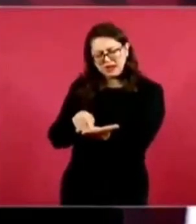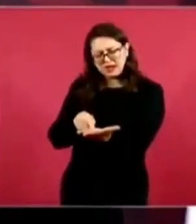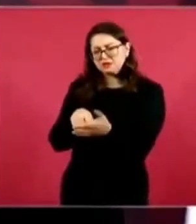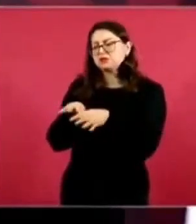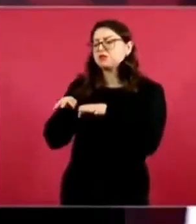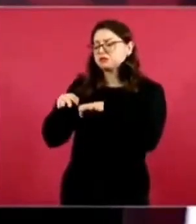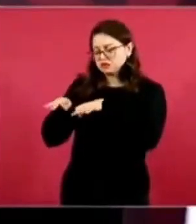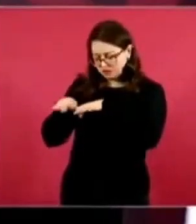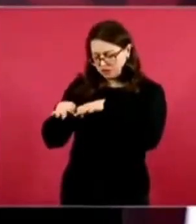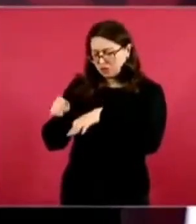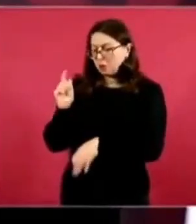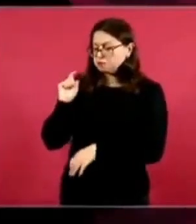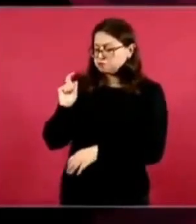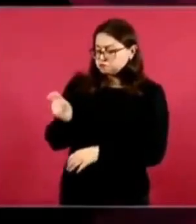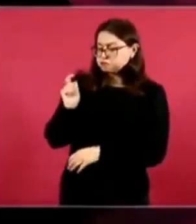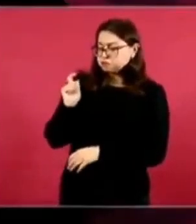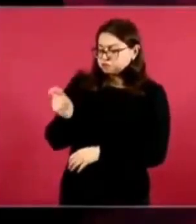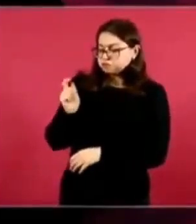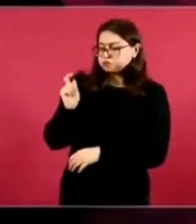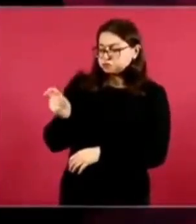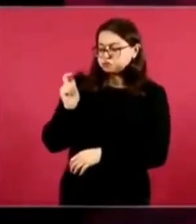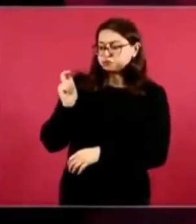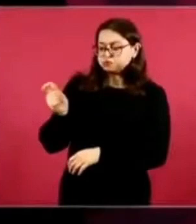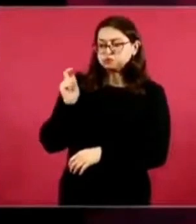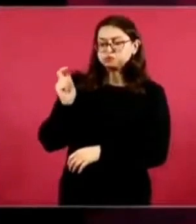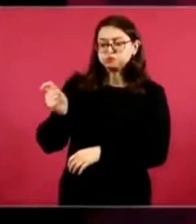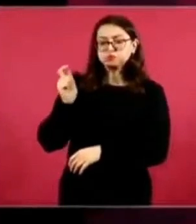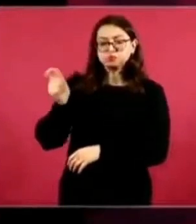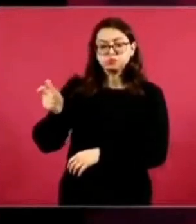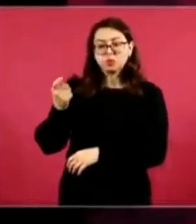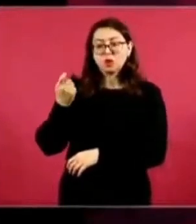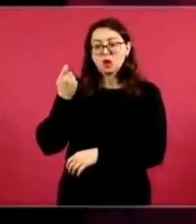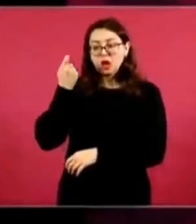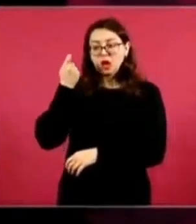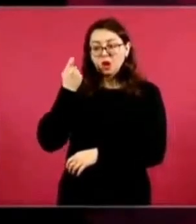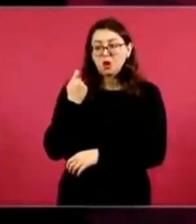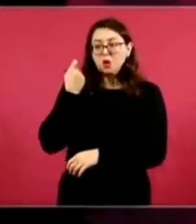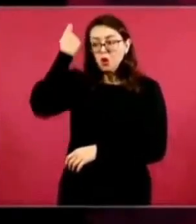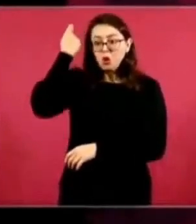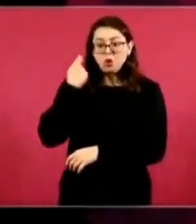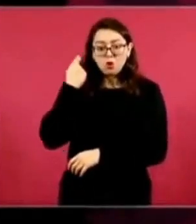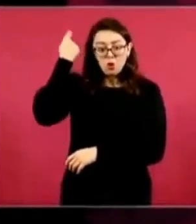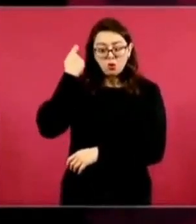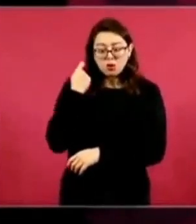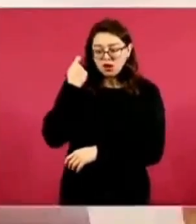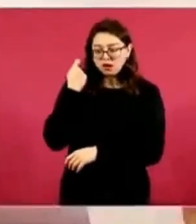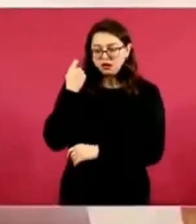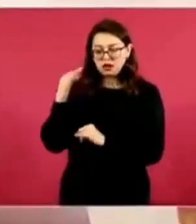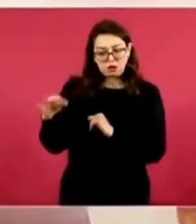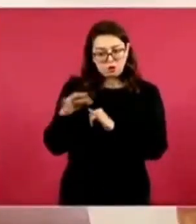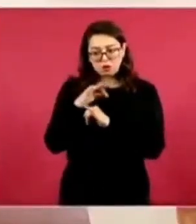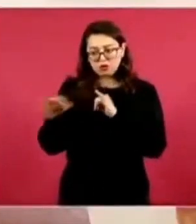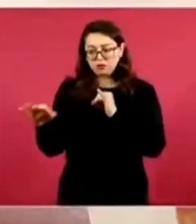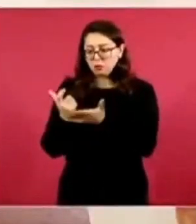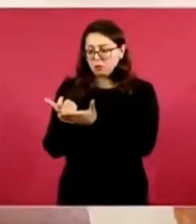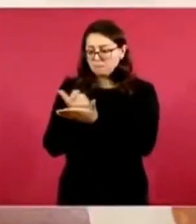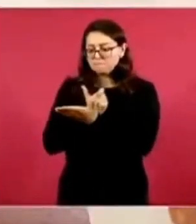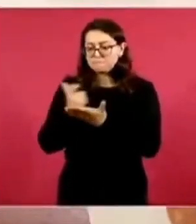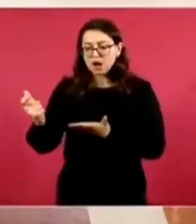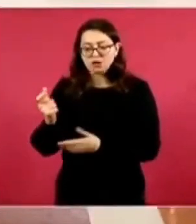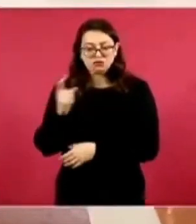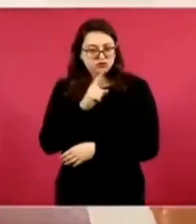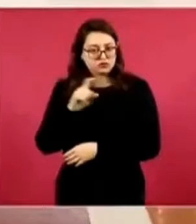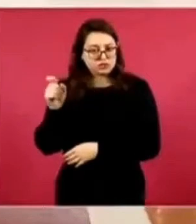si no se hubiese modificado, porque ya se hizo un cambio y se va a hacer otro, esa reforma, no